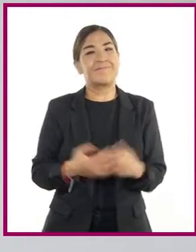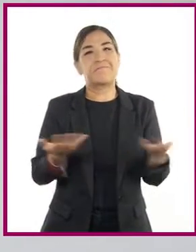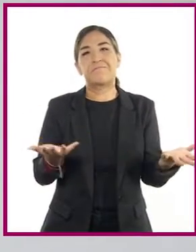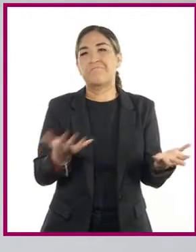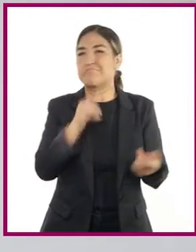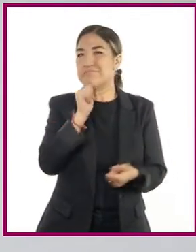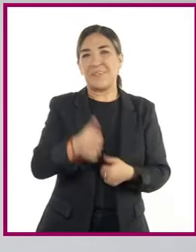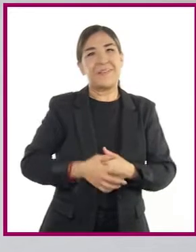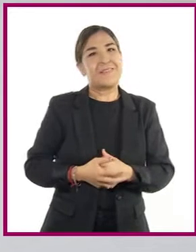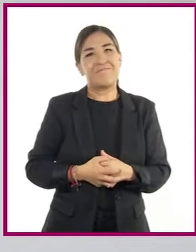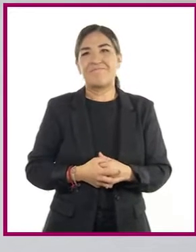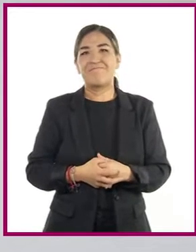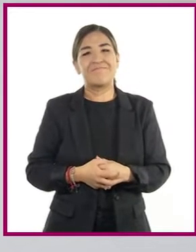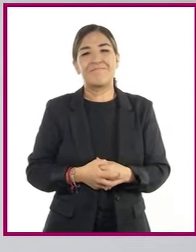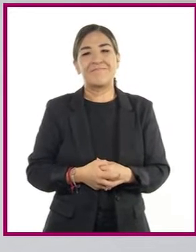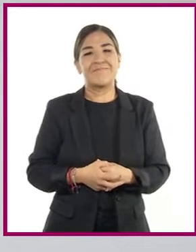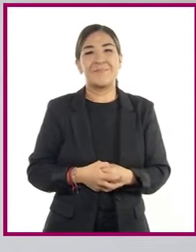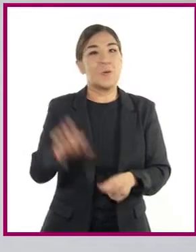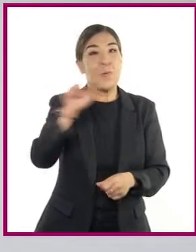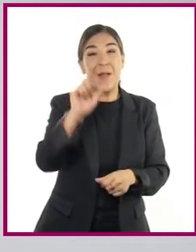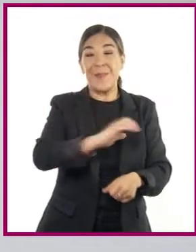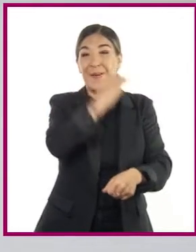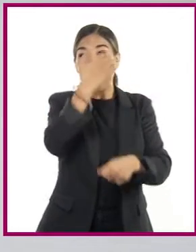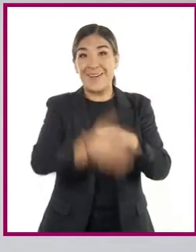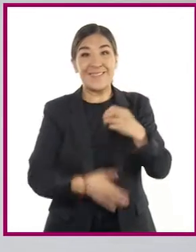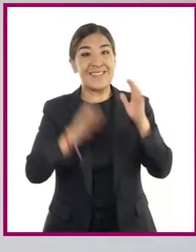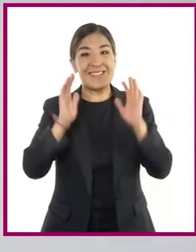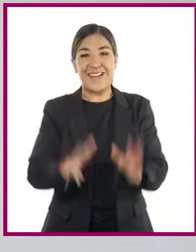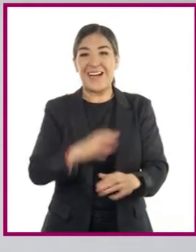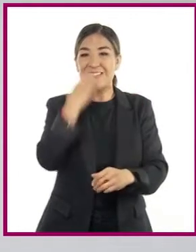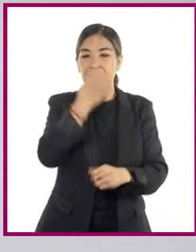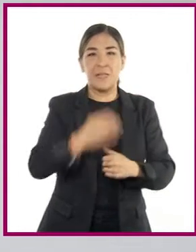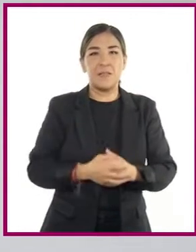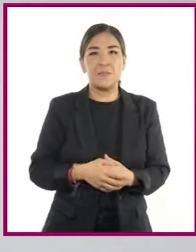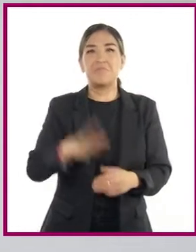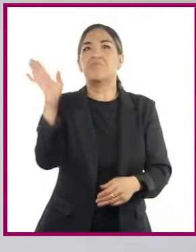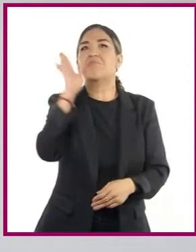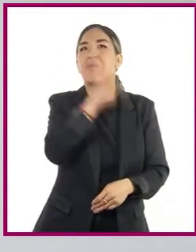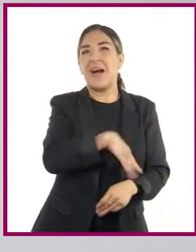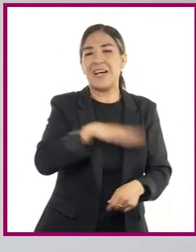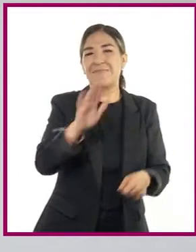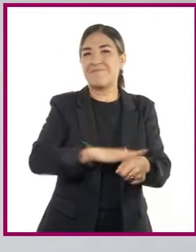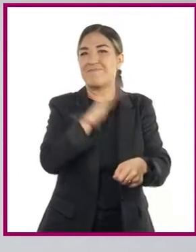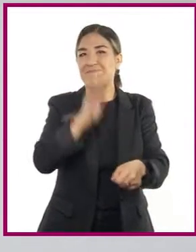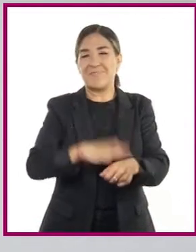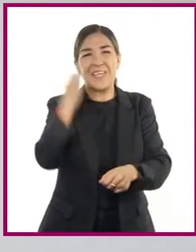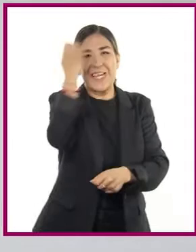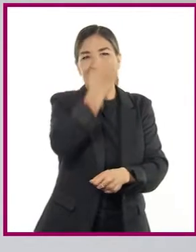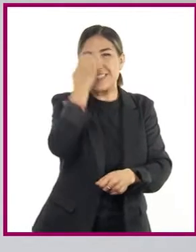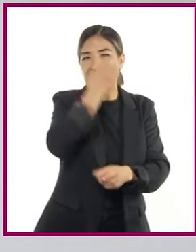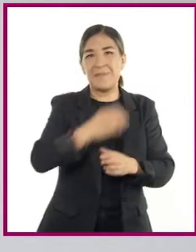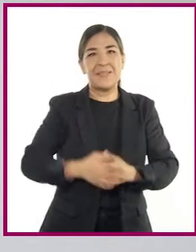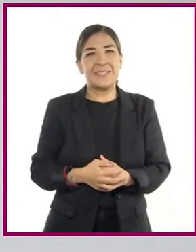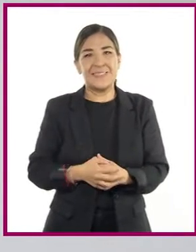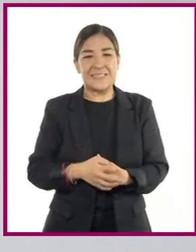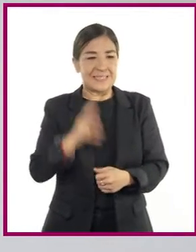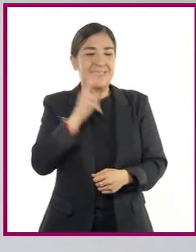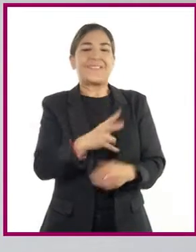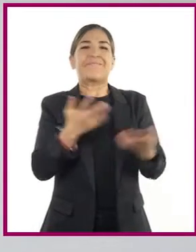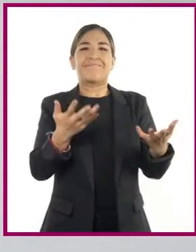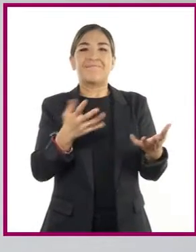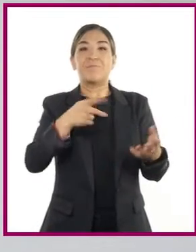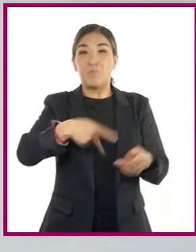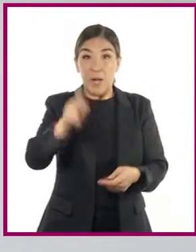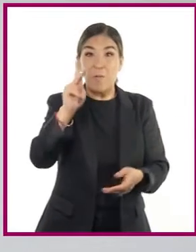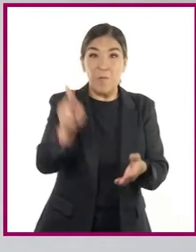Nada. Hacia el final del año nos dio miedo que nos fuera mal en los exámenes y nos calmamos, pero nunca volvimos